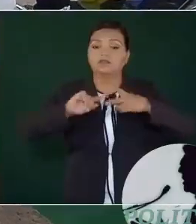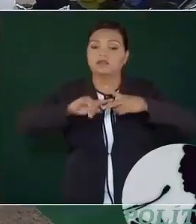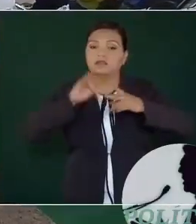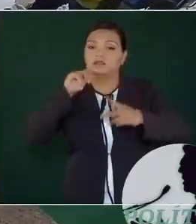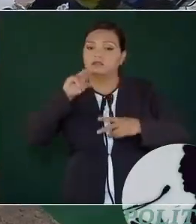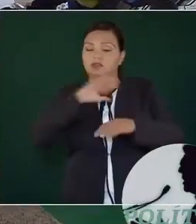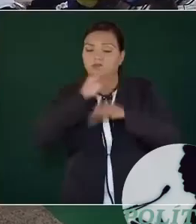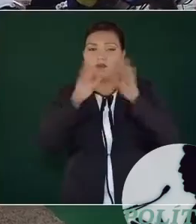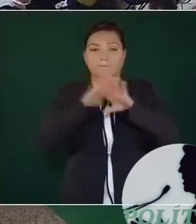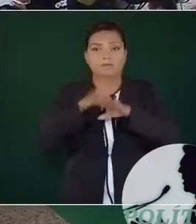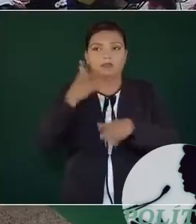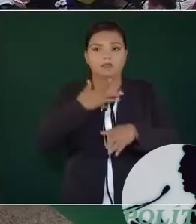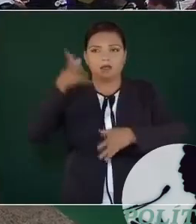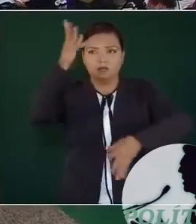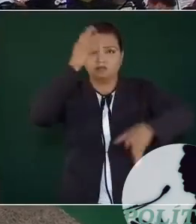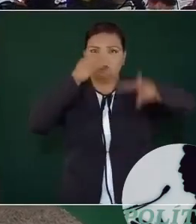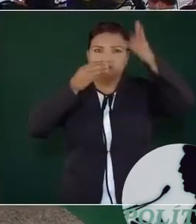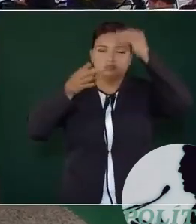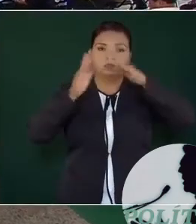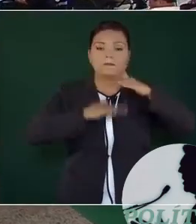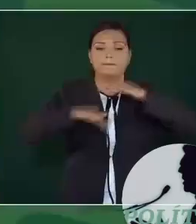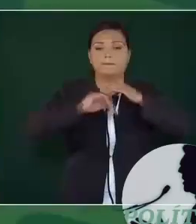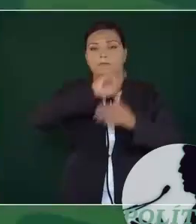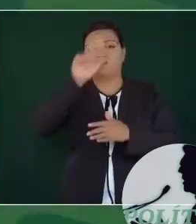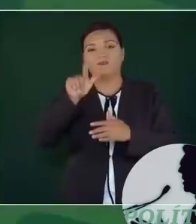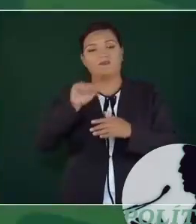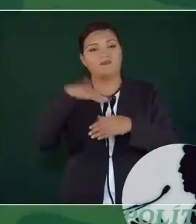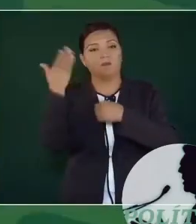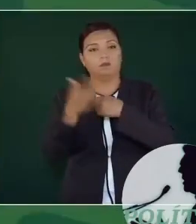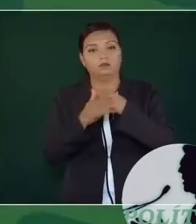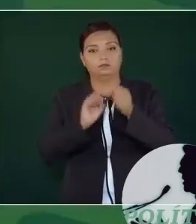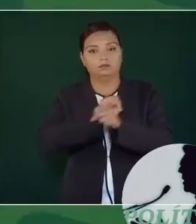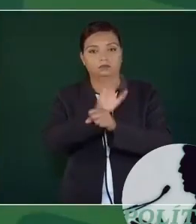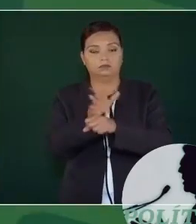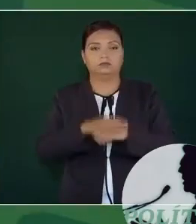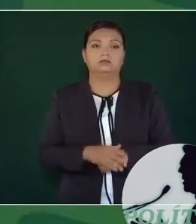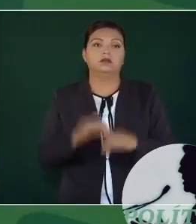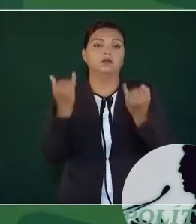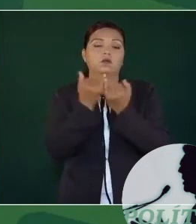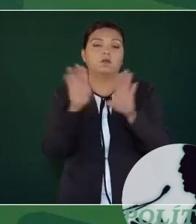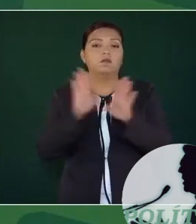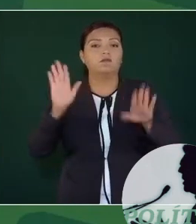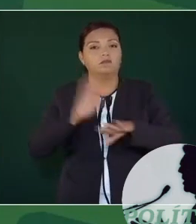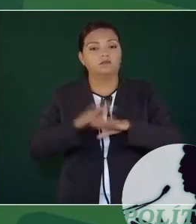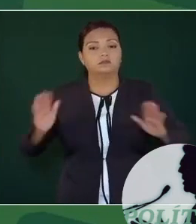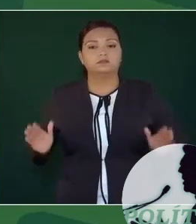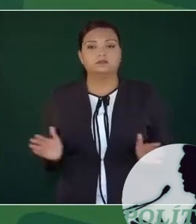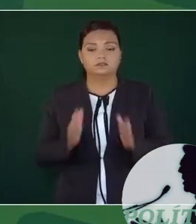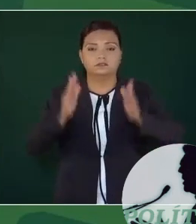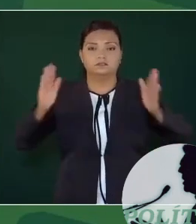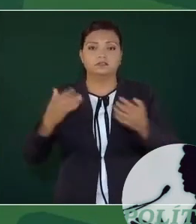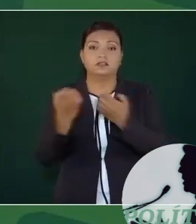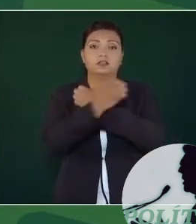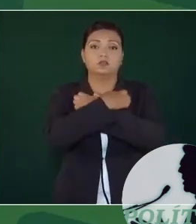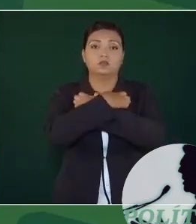de aprendizajes fundamentales en la etapa post-COVID, así como el impulso en la formación de educación